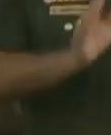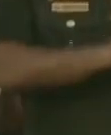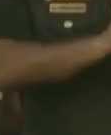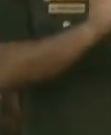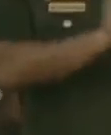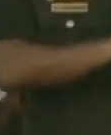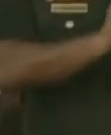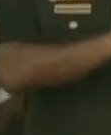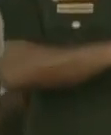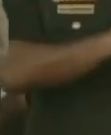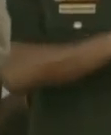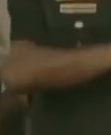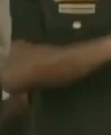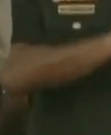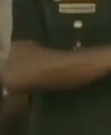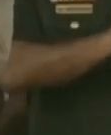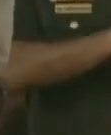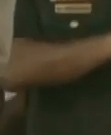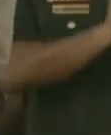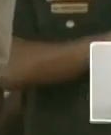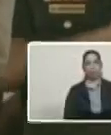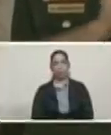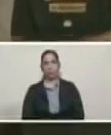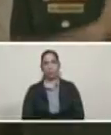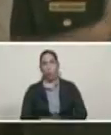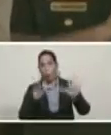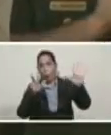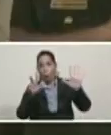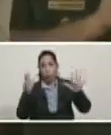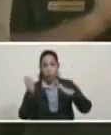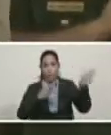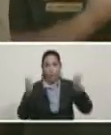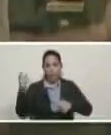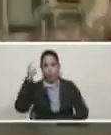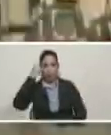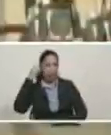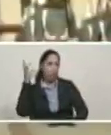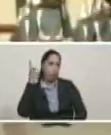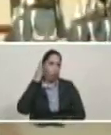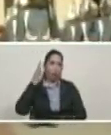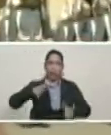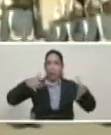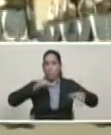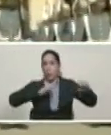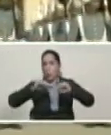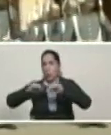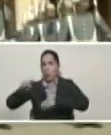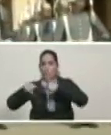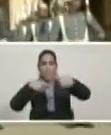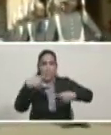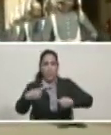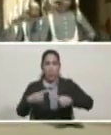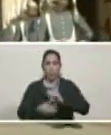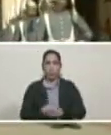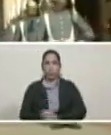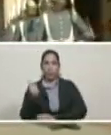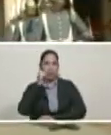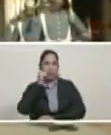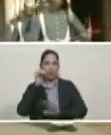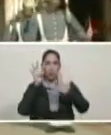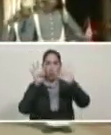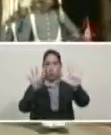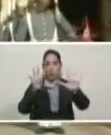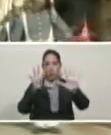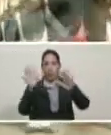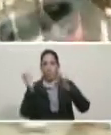venezolanas. El próximo sábado 9 de